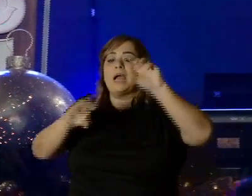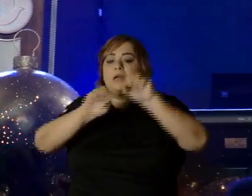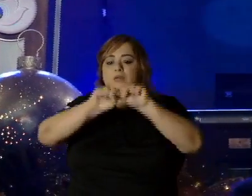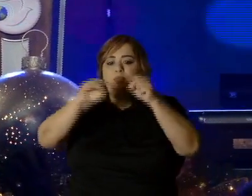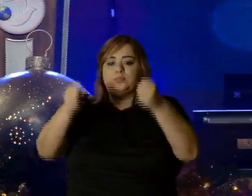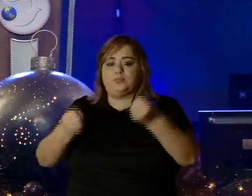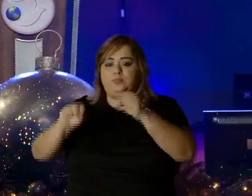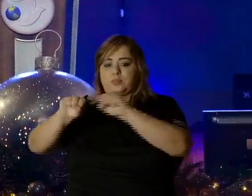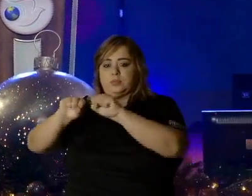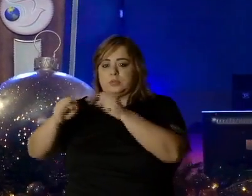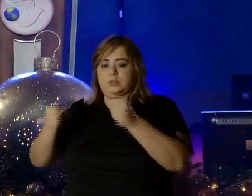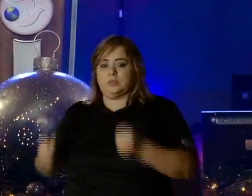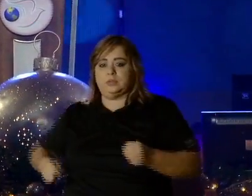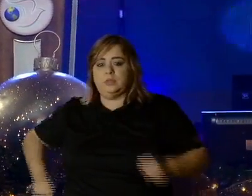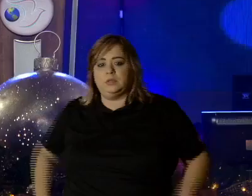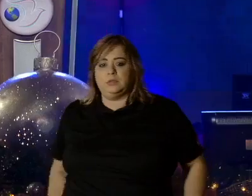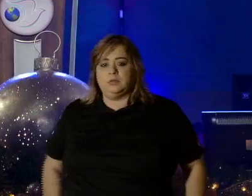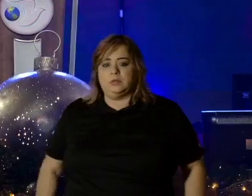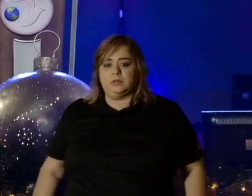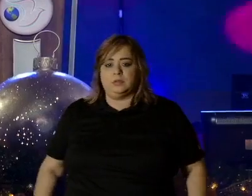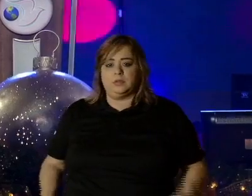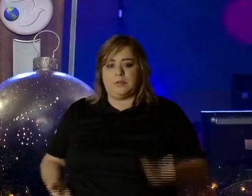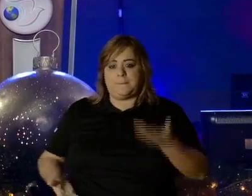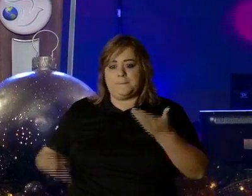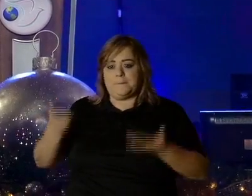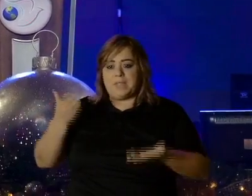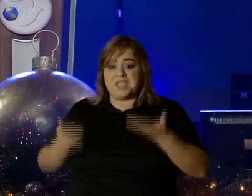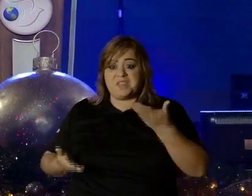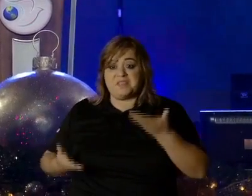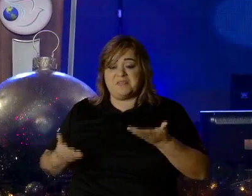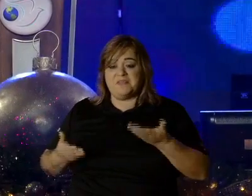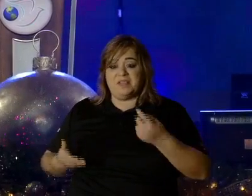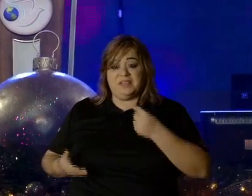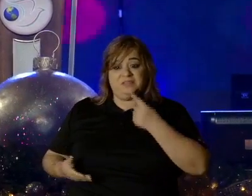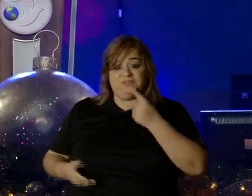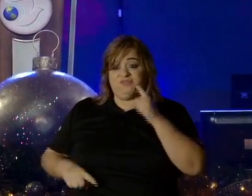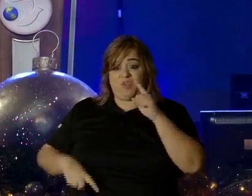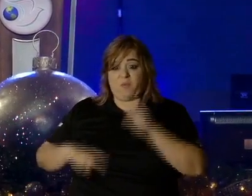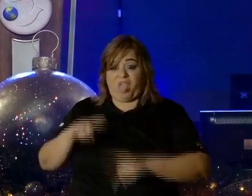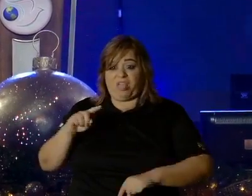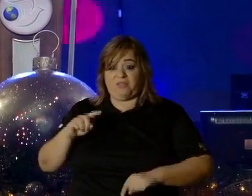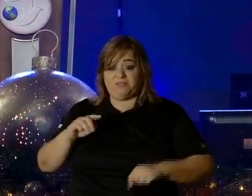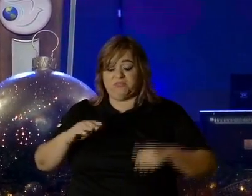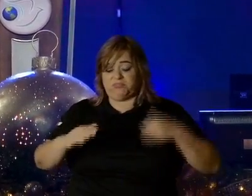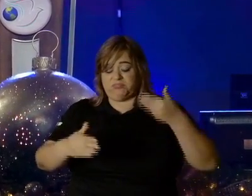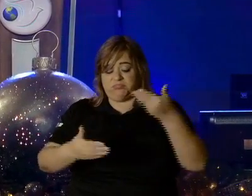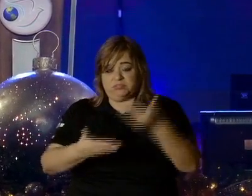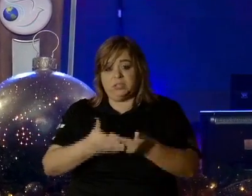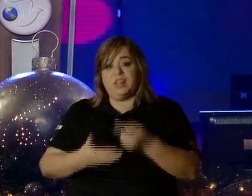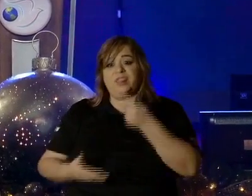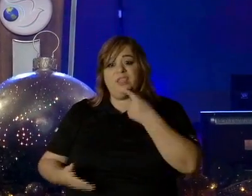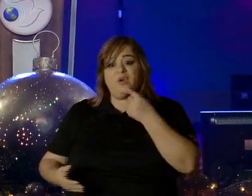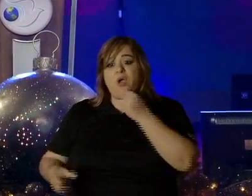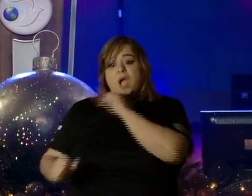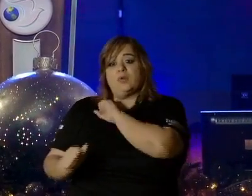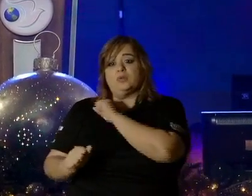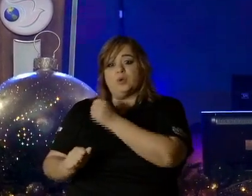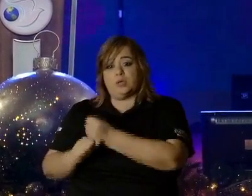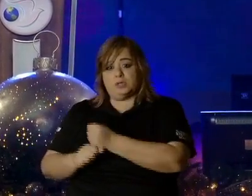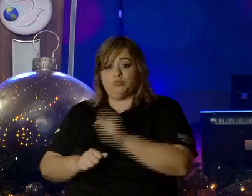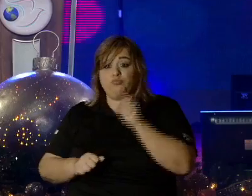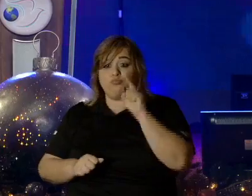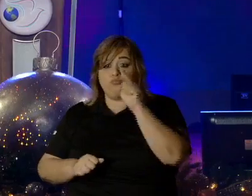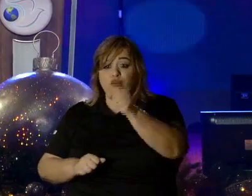Yo sé que hay voces dentro de ti que te dicen no pases, pero yo vengo con toda autoridad a decirte, y tu